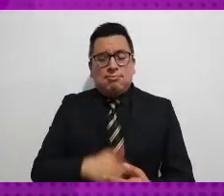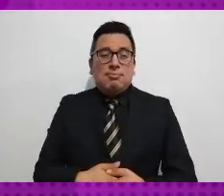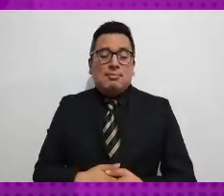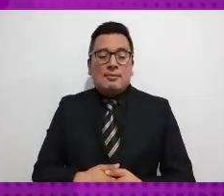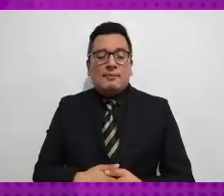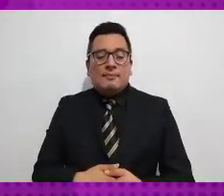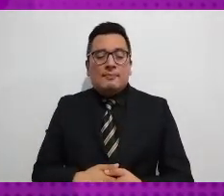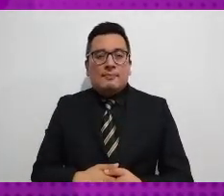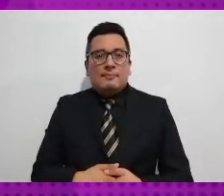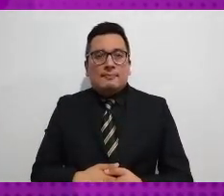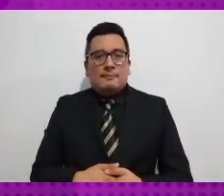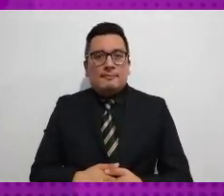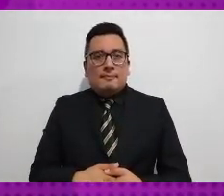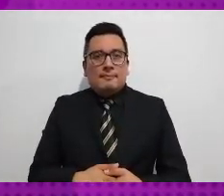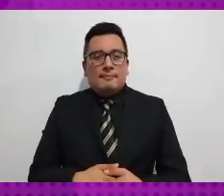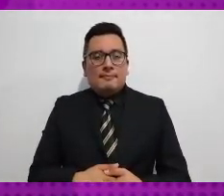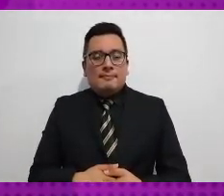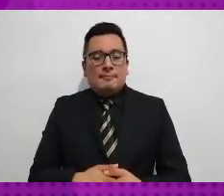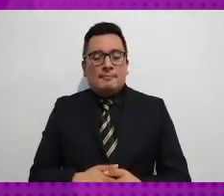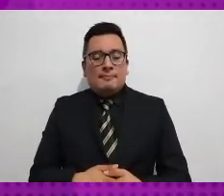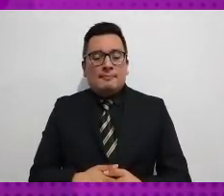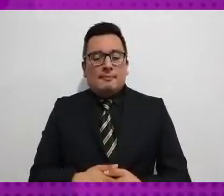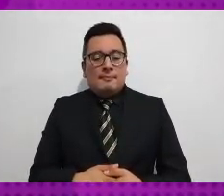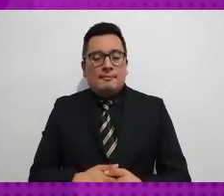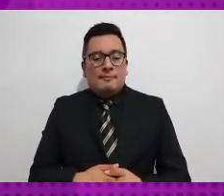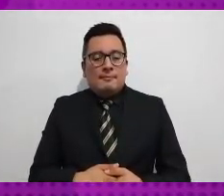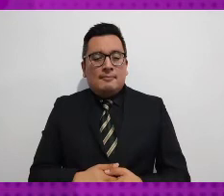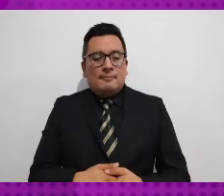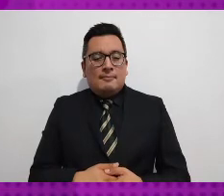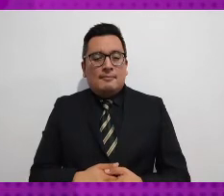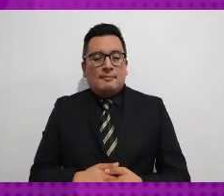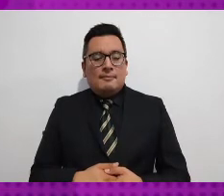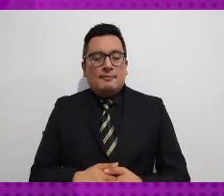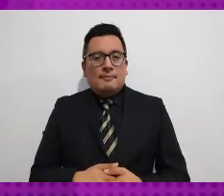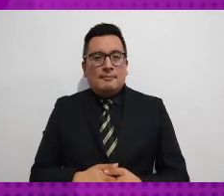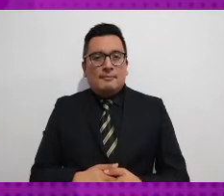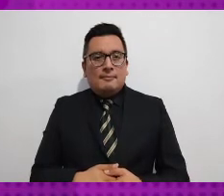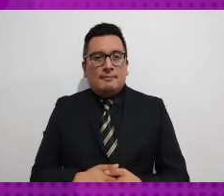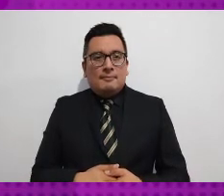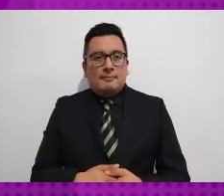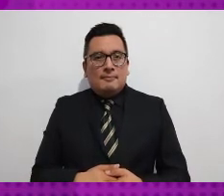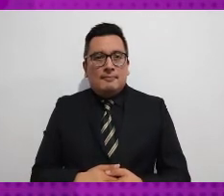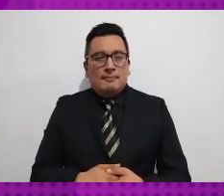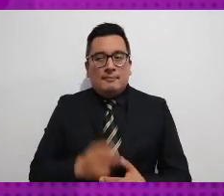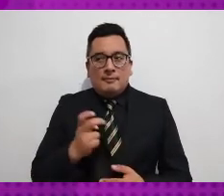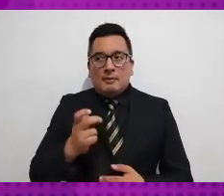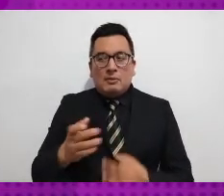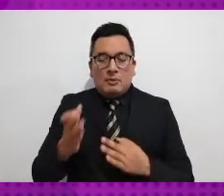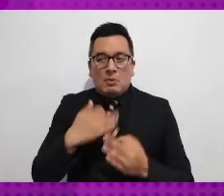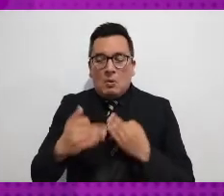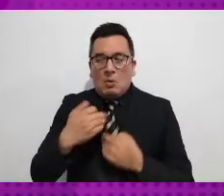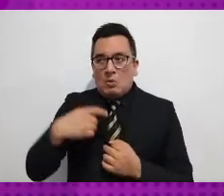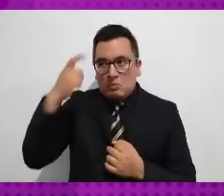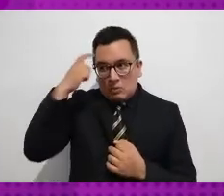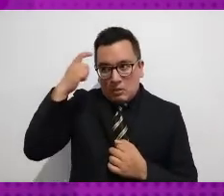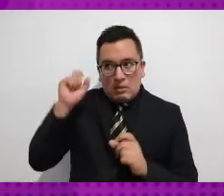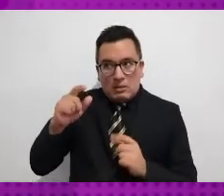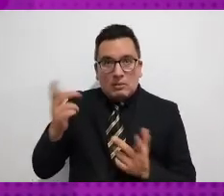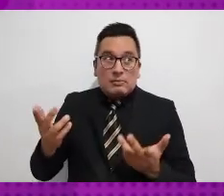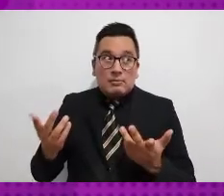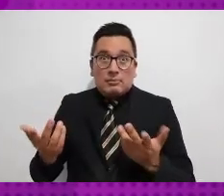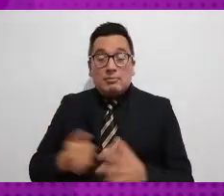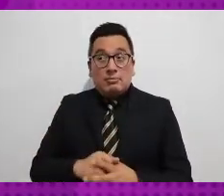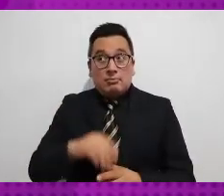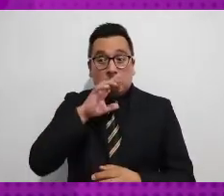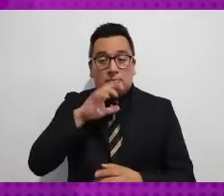es difícil de poder congregar 10,000 personas con un mismo interés. ¿Cuál es el futuro aquí en